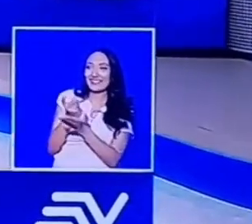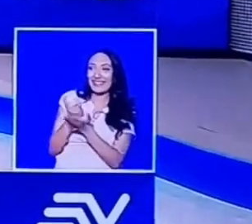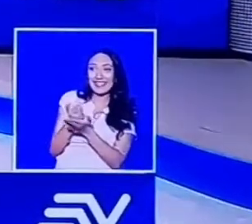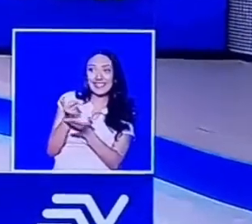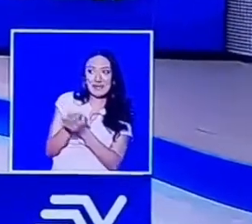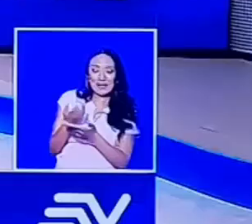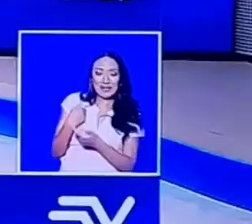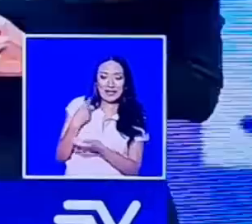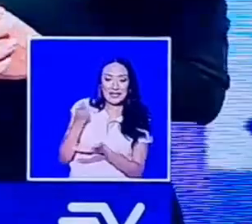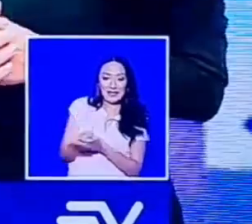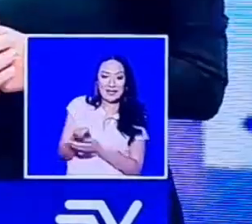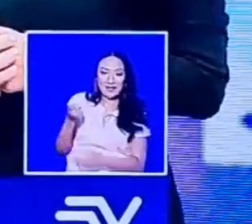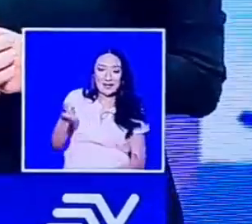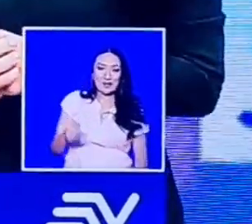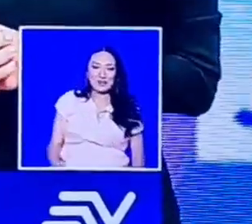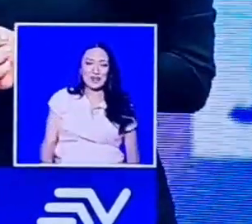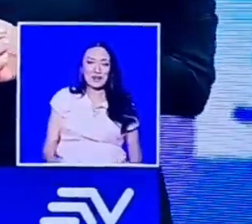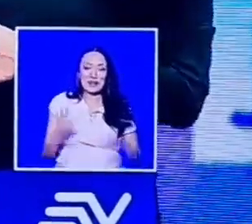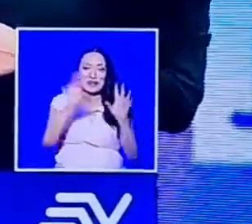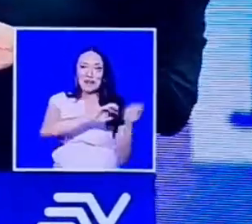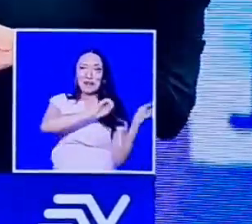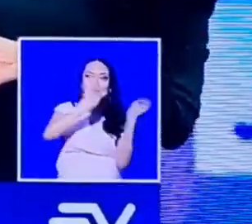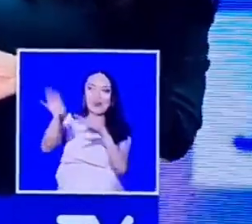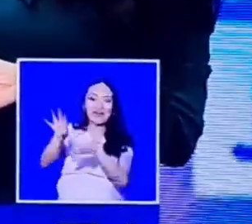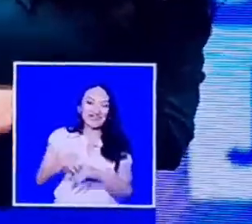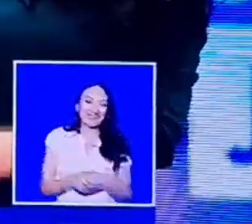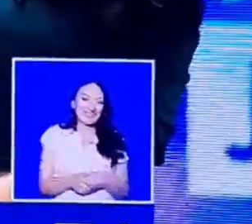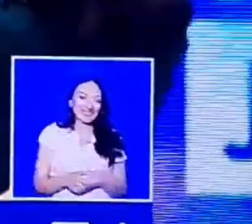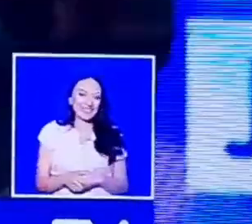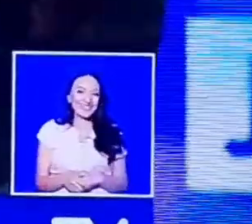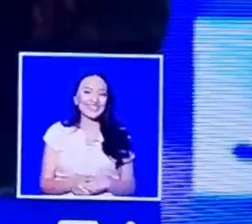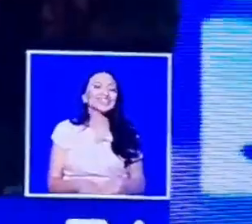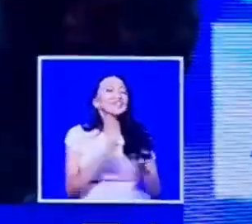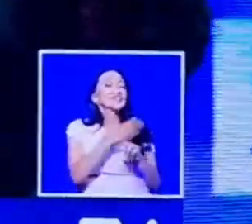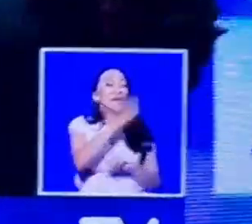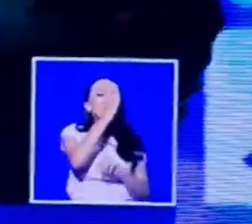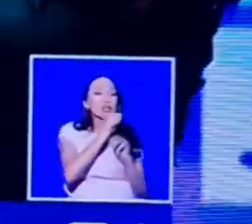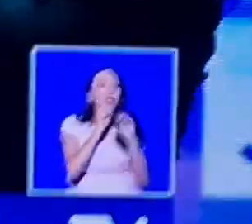tener que cerrar una cevichería y meternos a todos ahí. Muchas gracias. Bueno, que Dios te bendiga por